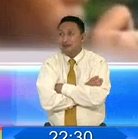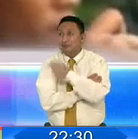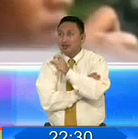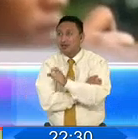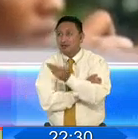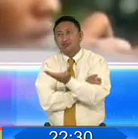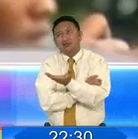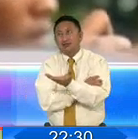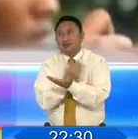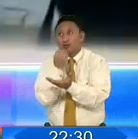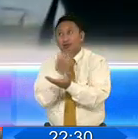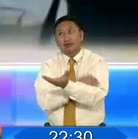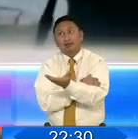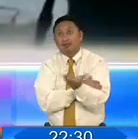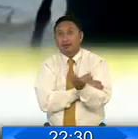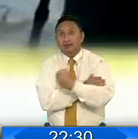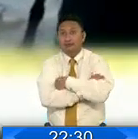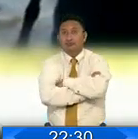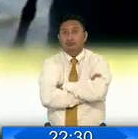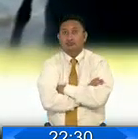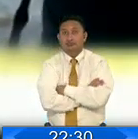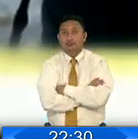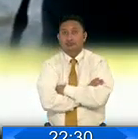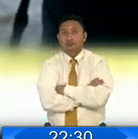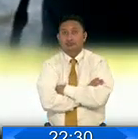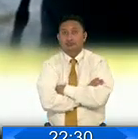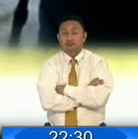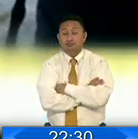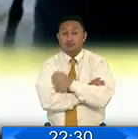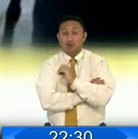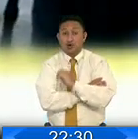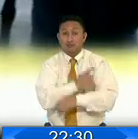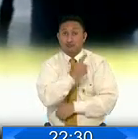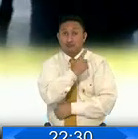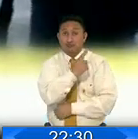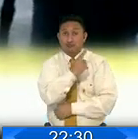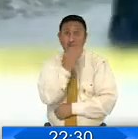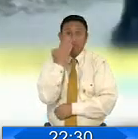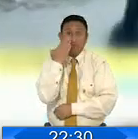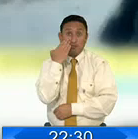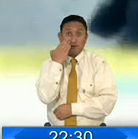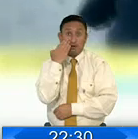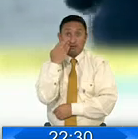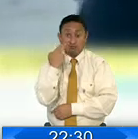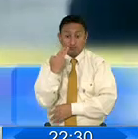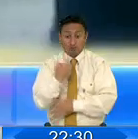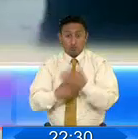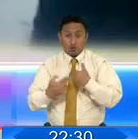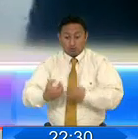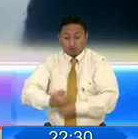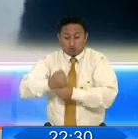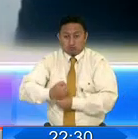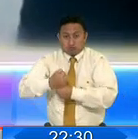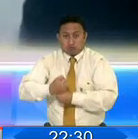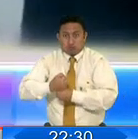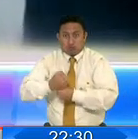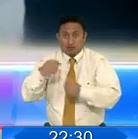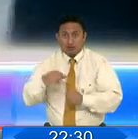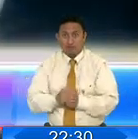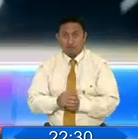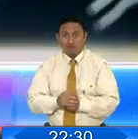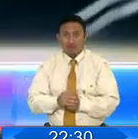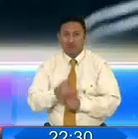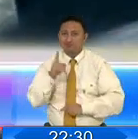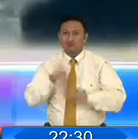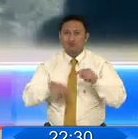personas que dan comida. O recordemos el caso de esta madre que con su hijo en brazos, su sueño americano también le